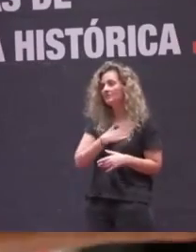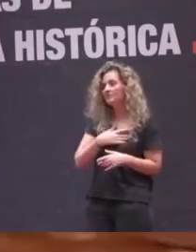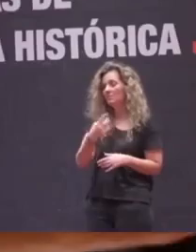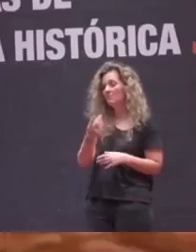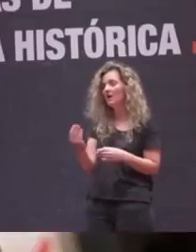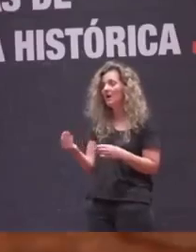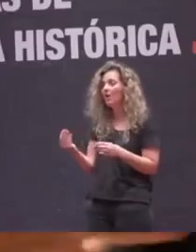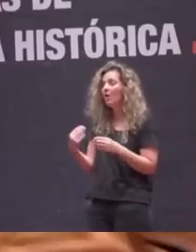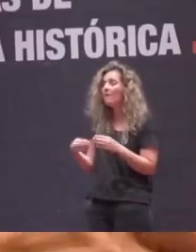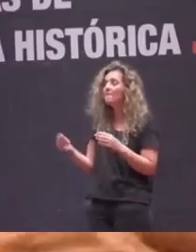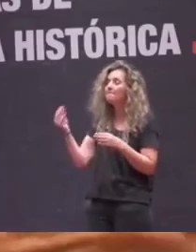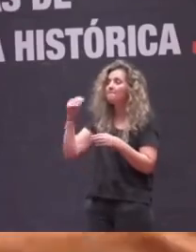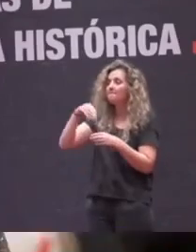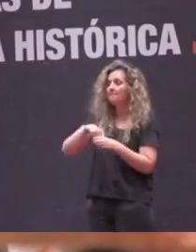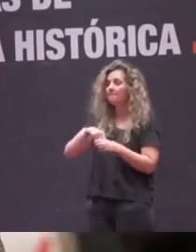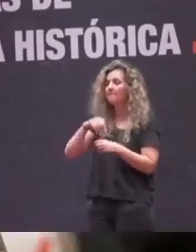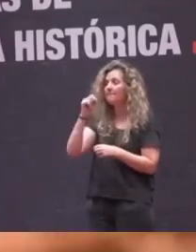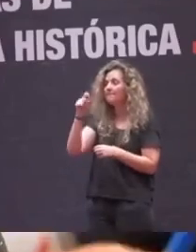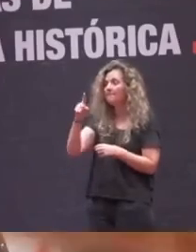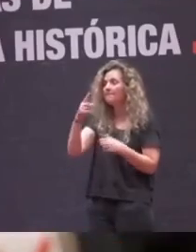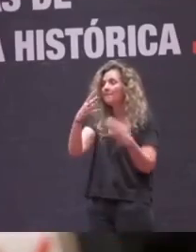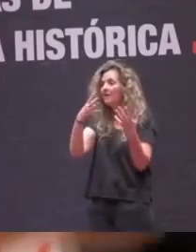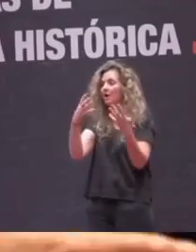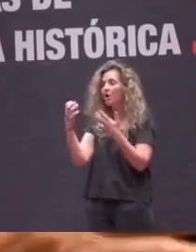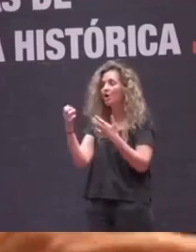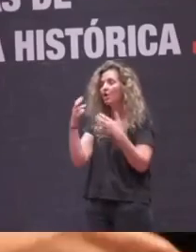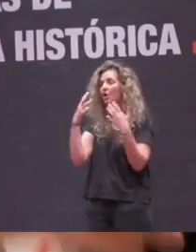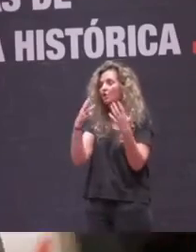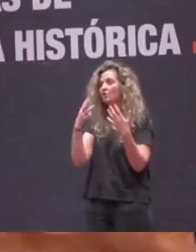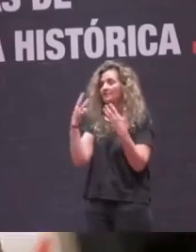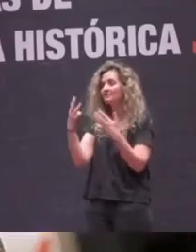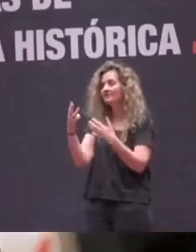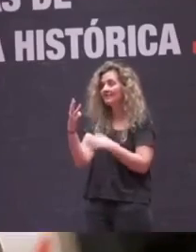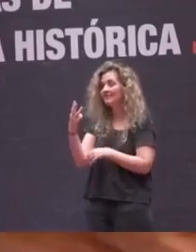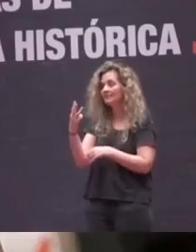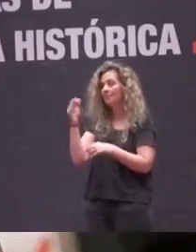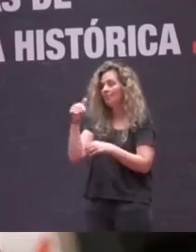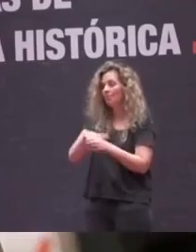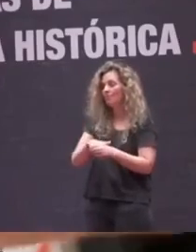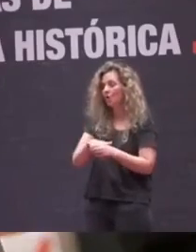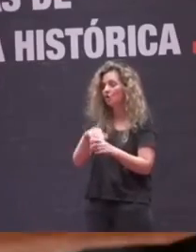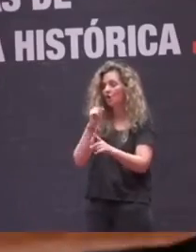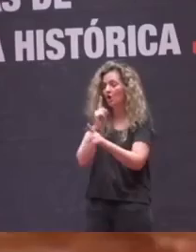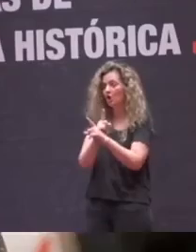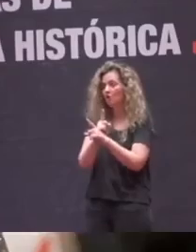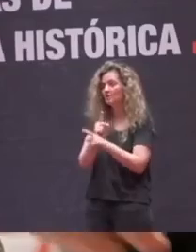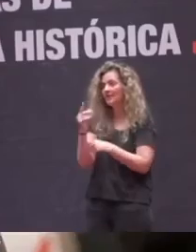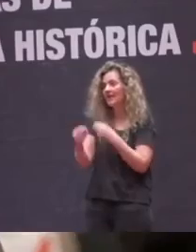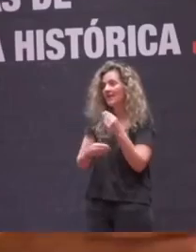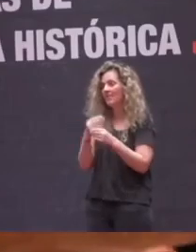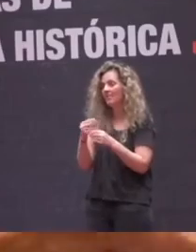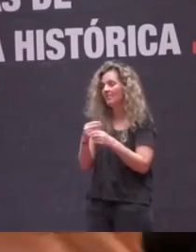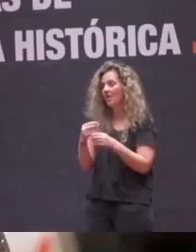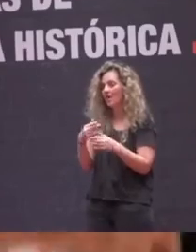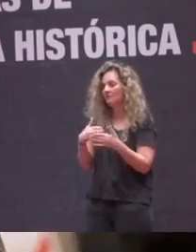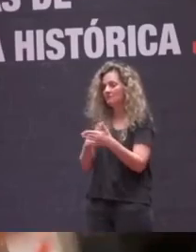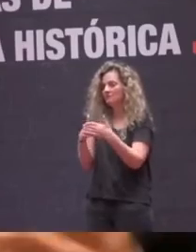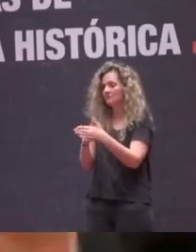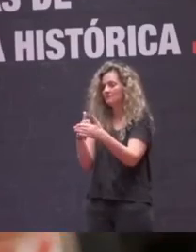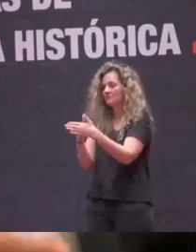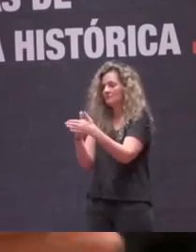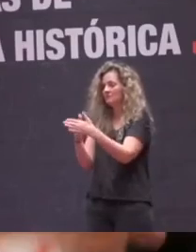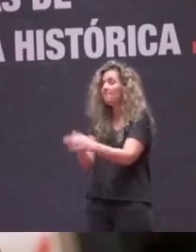isto, pero sabemos que en 1983 votaron en contra e que estiveron todos os últimos anos facendo imposible para que os